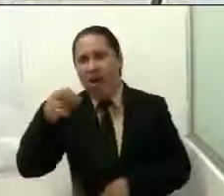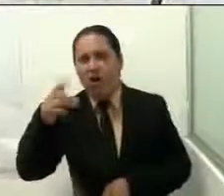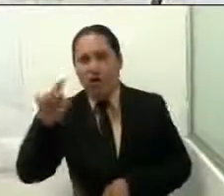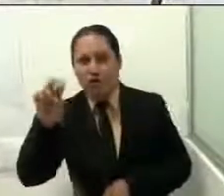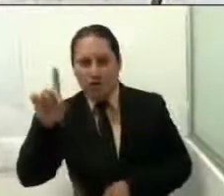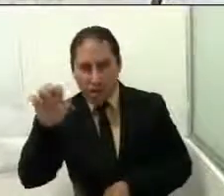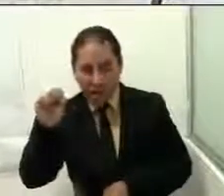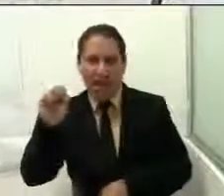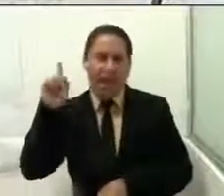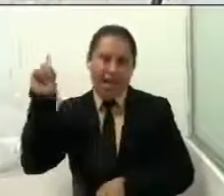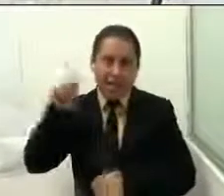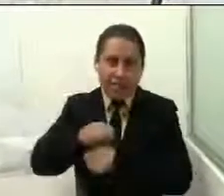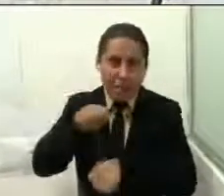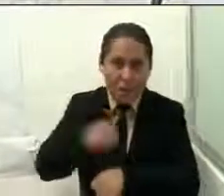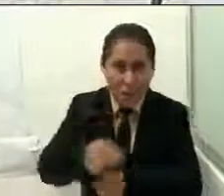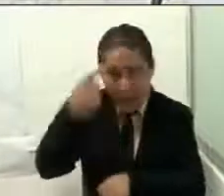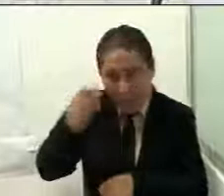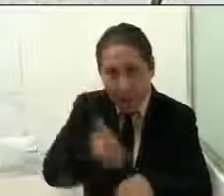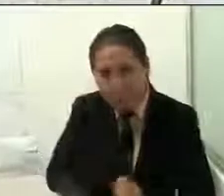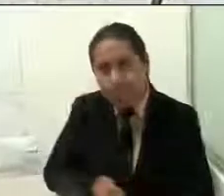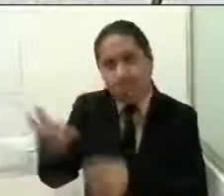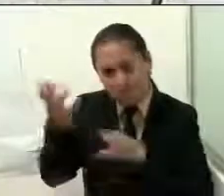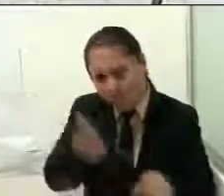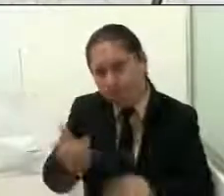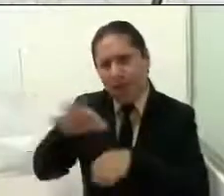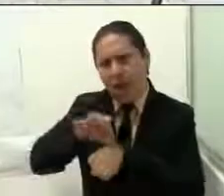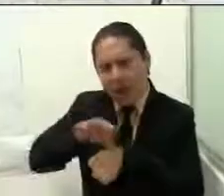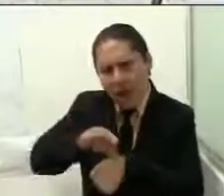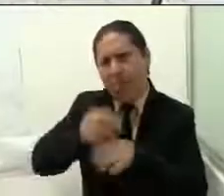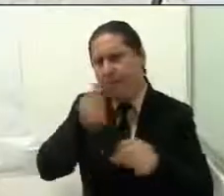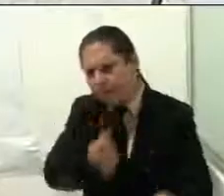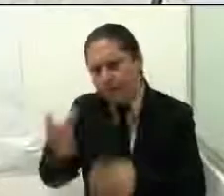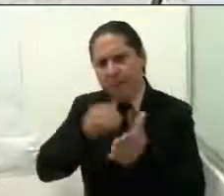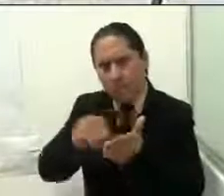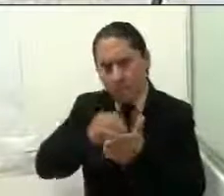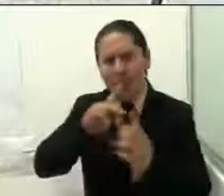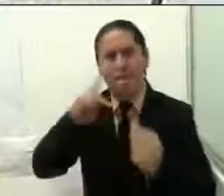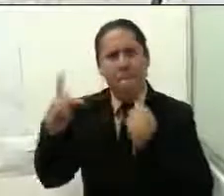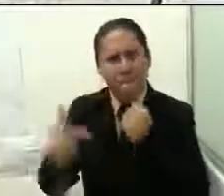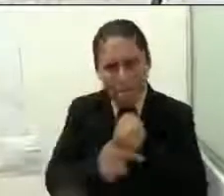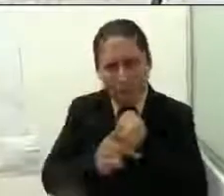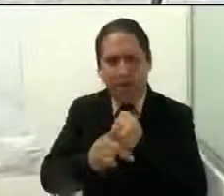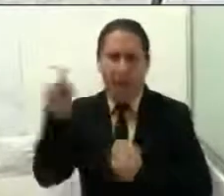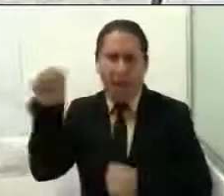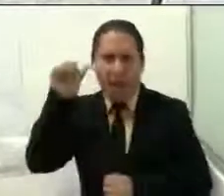económica especial para la exportación de cerdos a países asiáticos